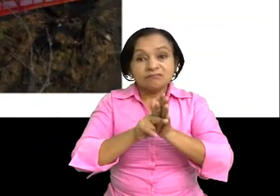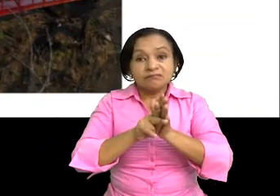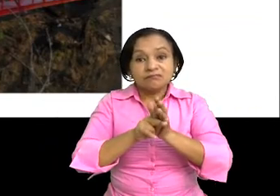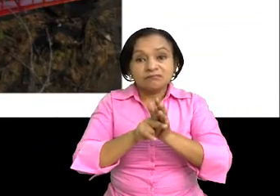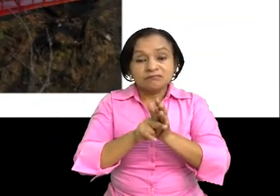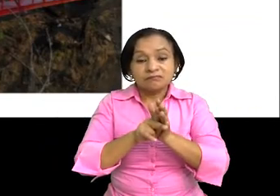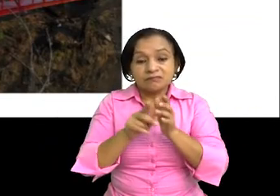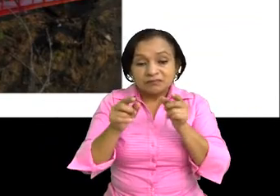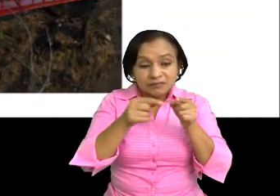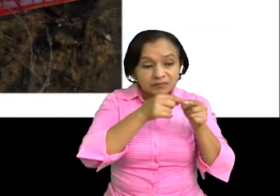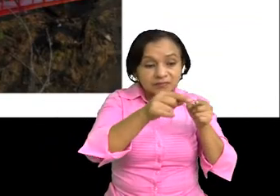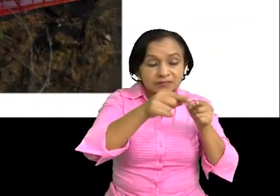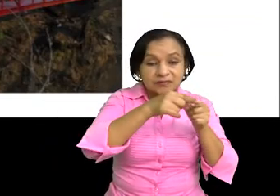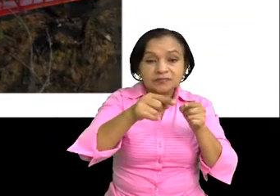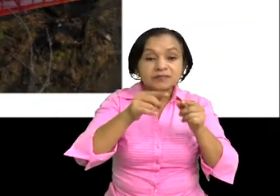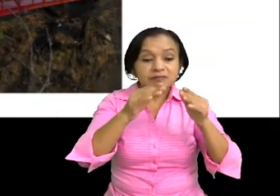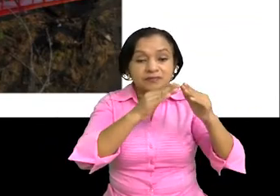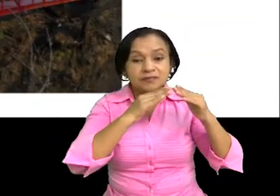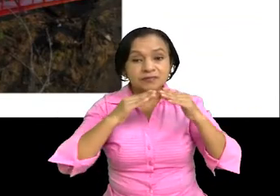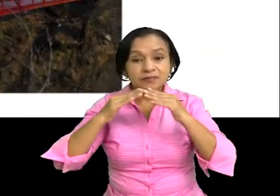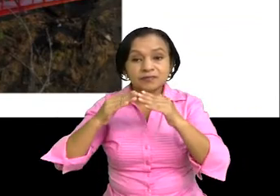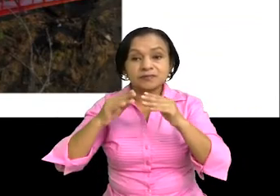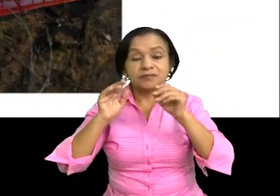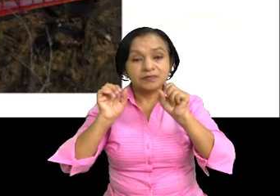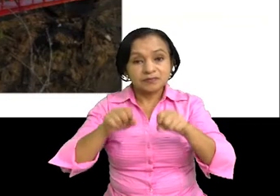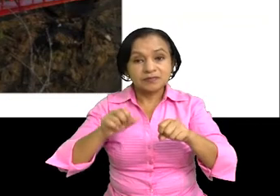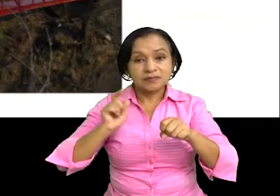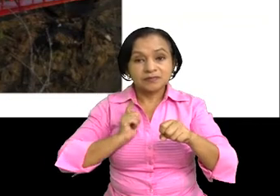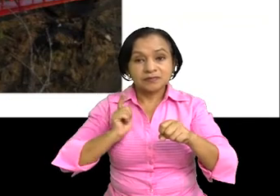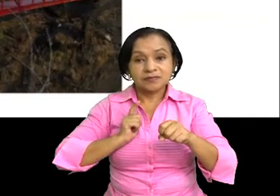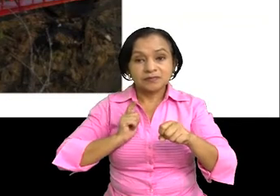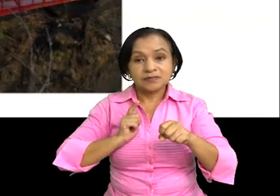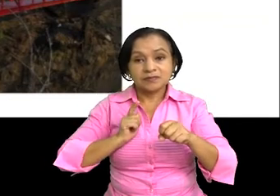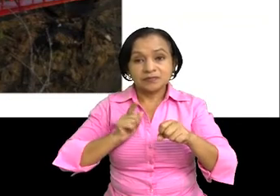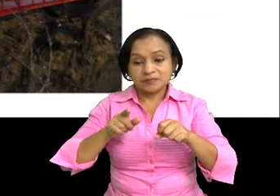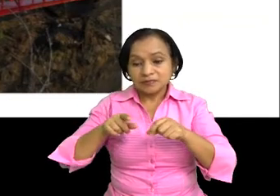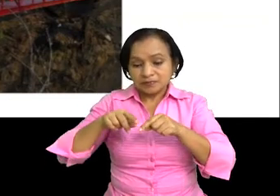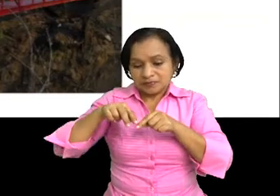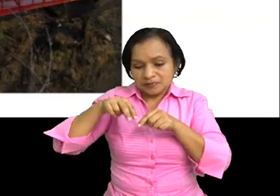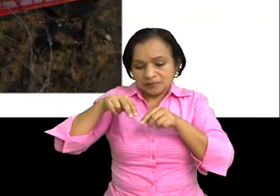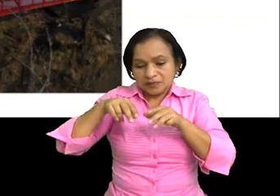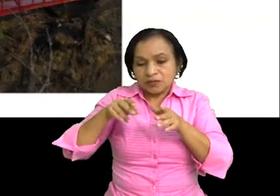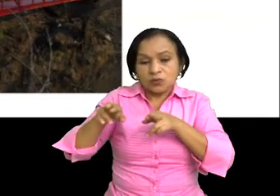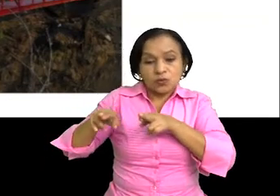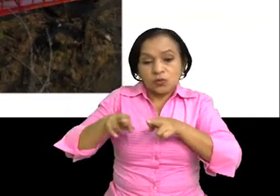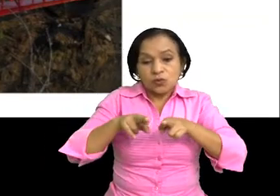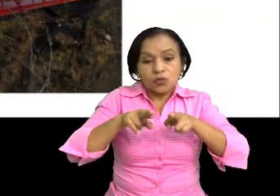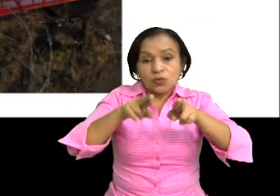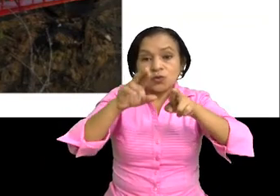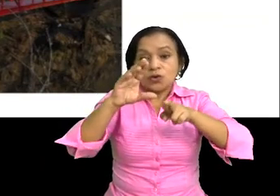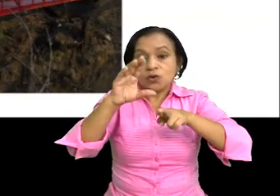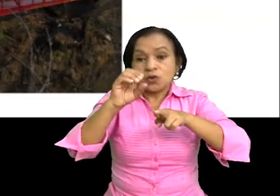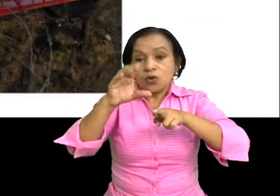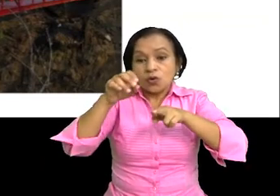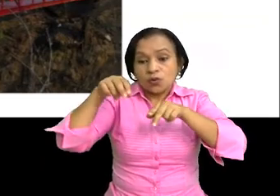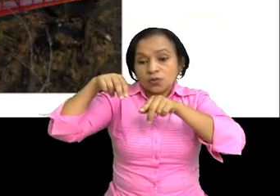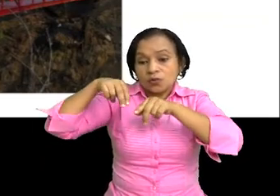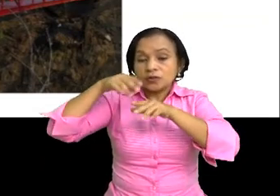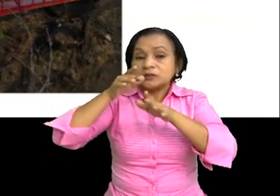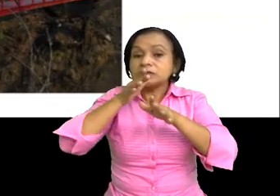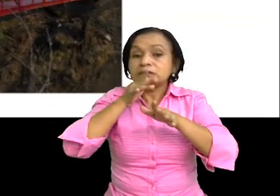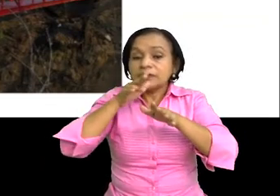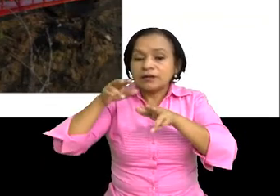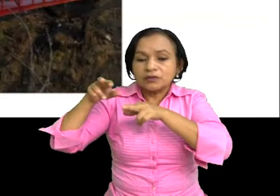las comarcas aledañas a la ciudad, tenían que pasar en las márgenes del río Coco en condiciones